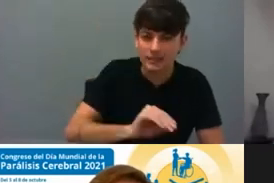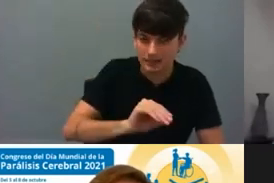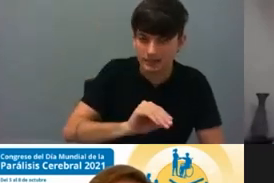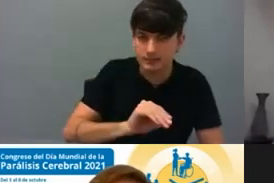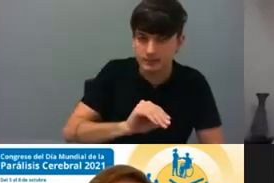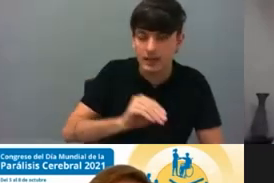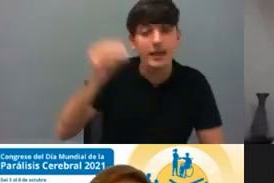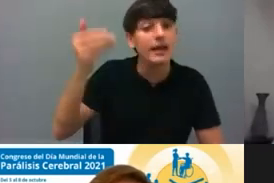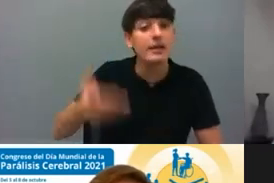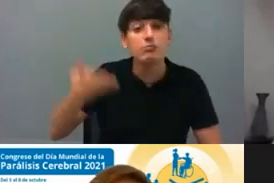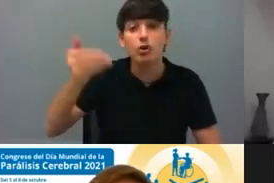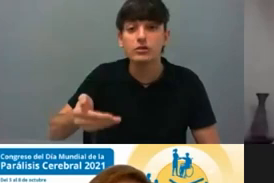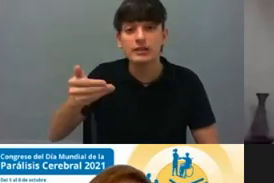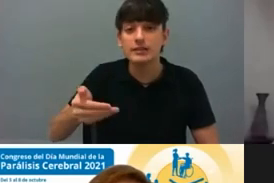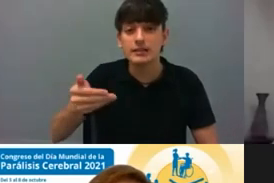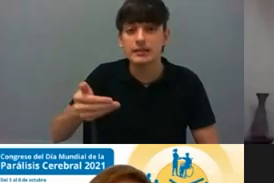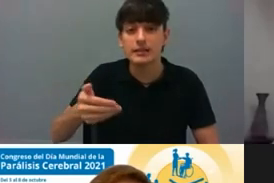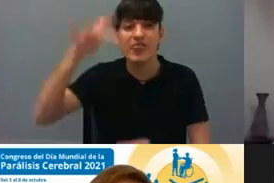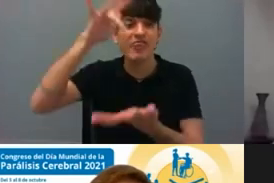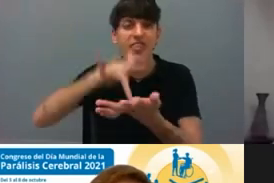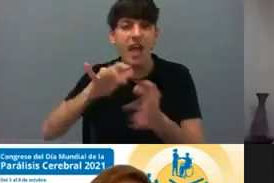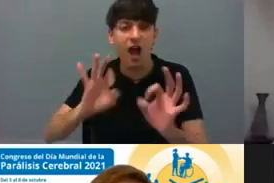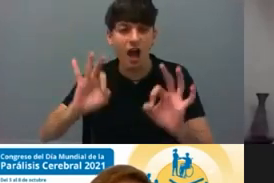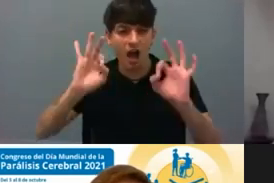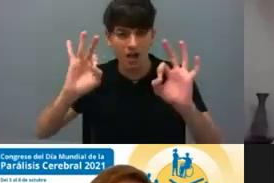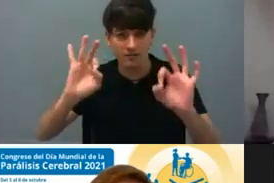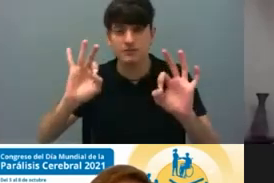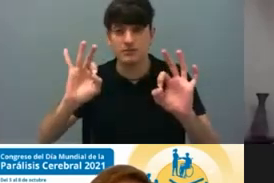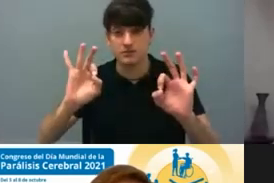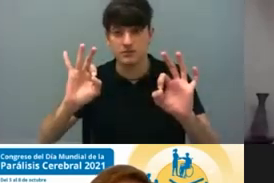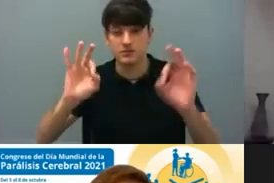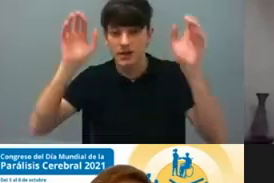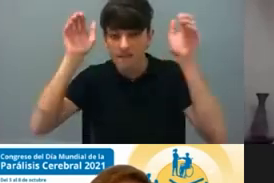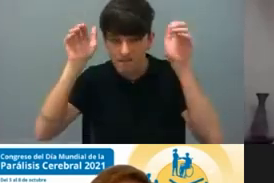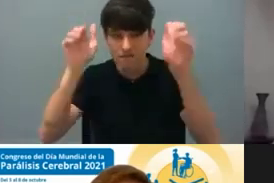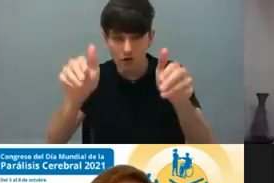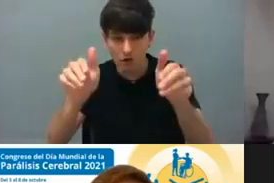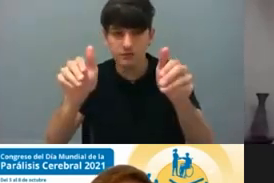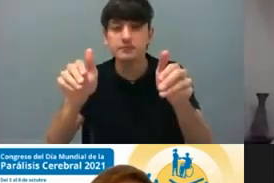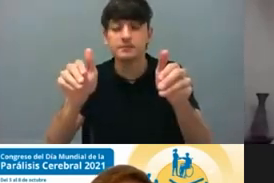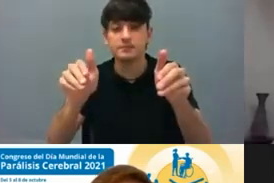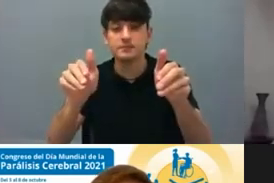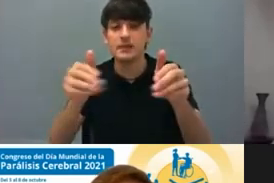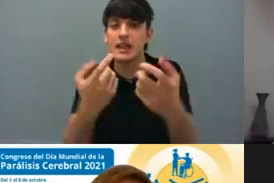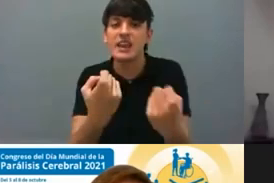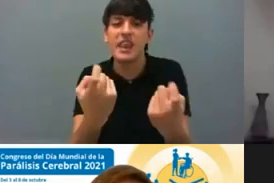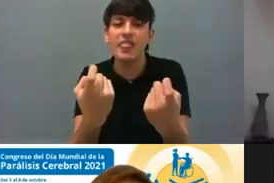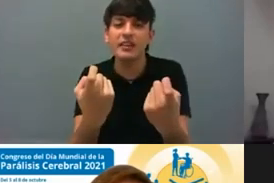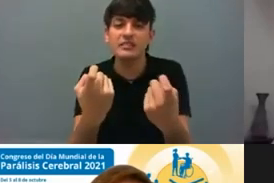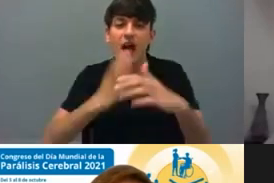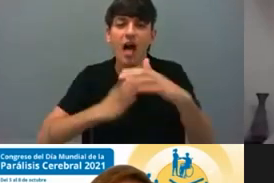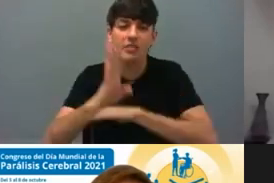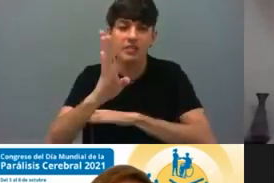es muy importante en este día que se está poniendo el foco que se necesita la